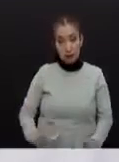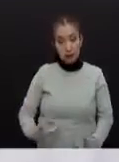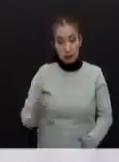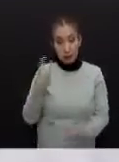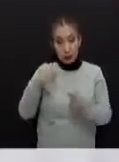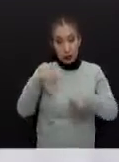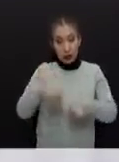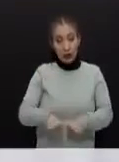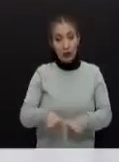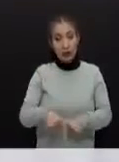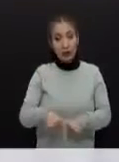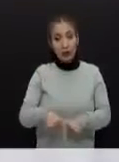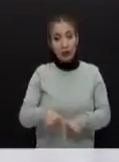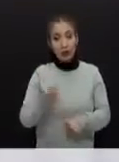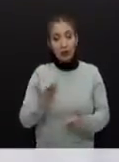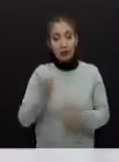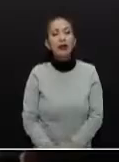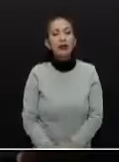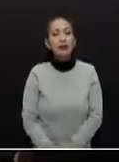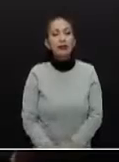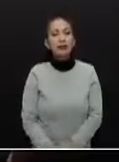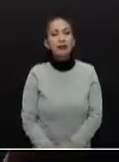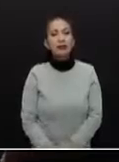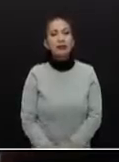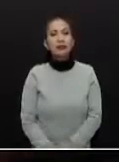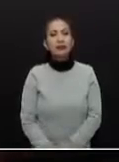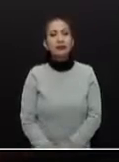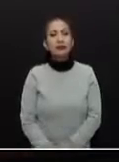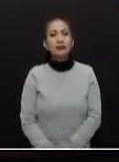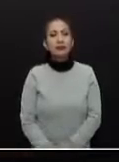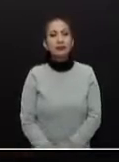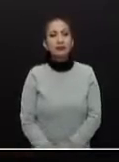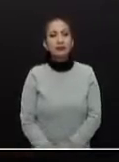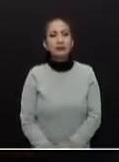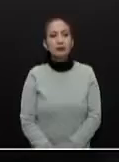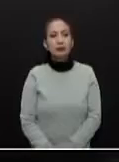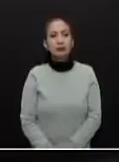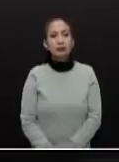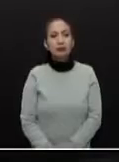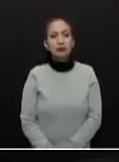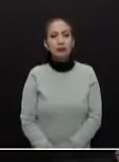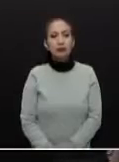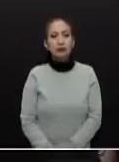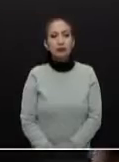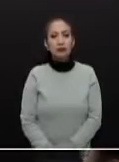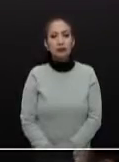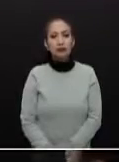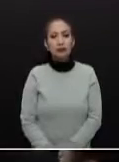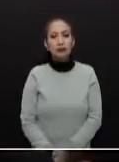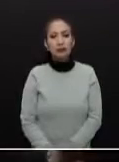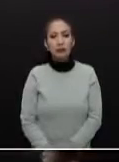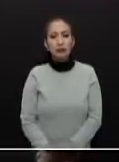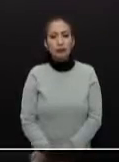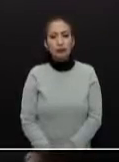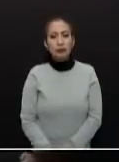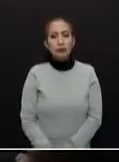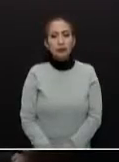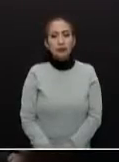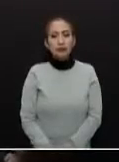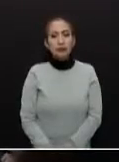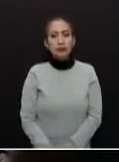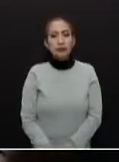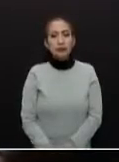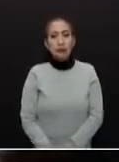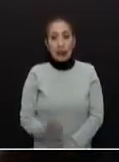a este cargo. Sostuvo que se convertirá en realidad el principio de los liberales del siglo XIX y recordó que